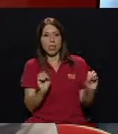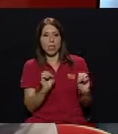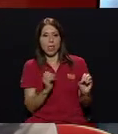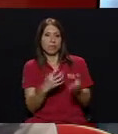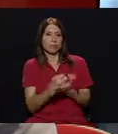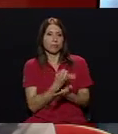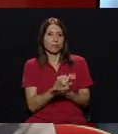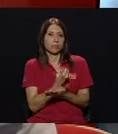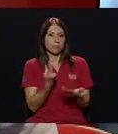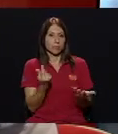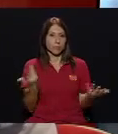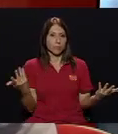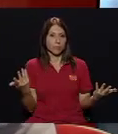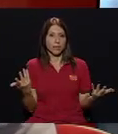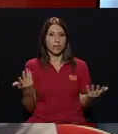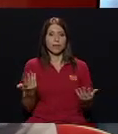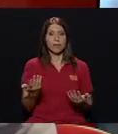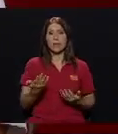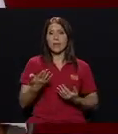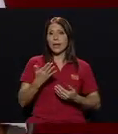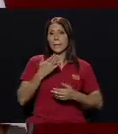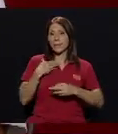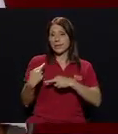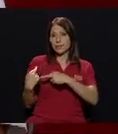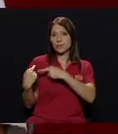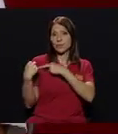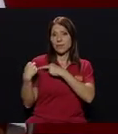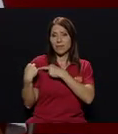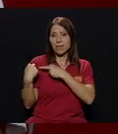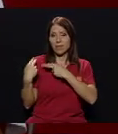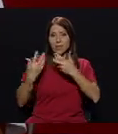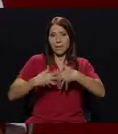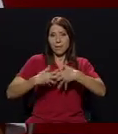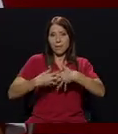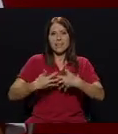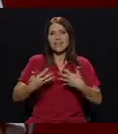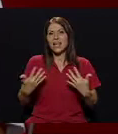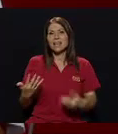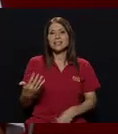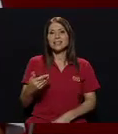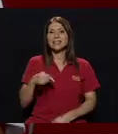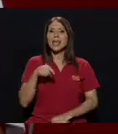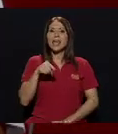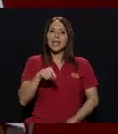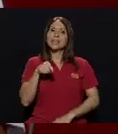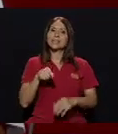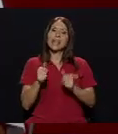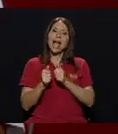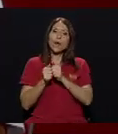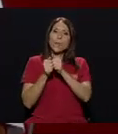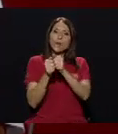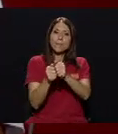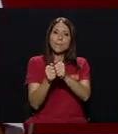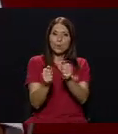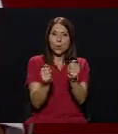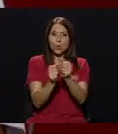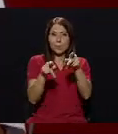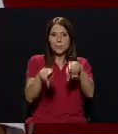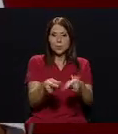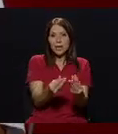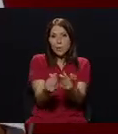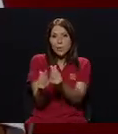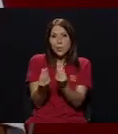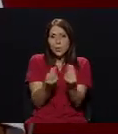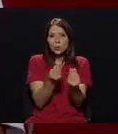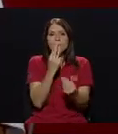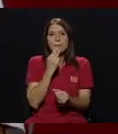de ganancia que no está percibiendo, ¿verdad? En mi responsabilidad en la empresa es más que todo ese seguimiento, ese acompañamiento con el